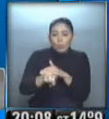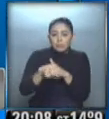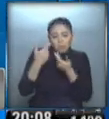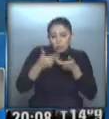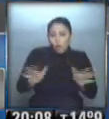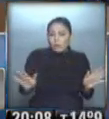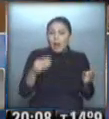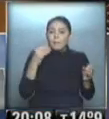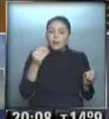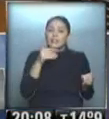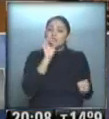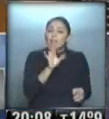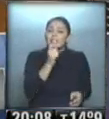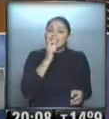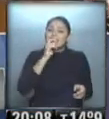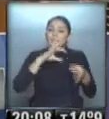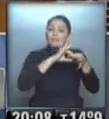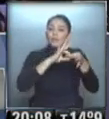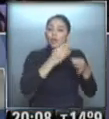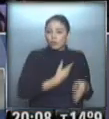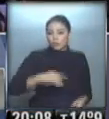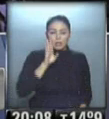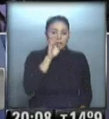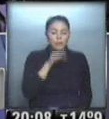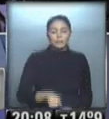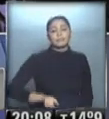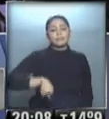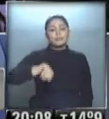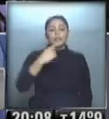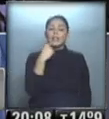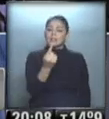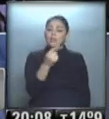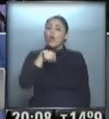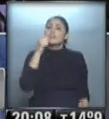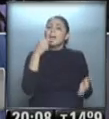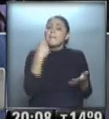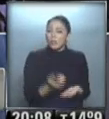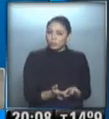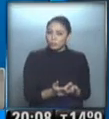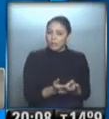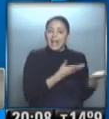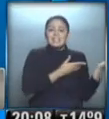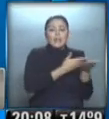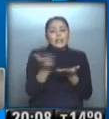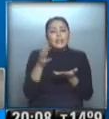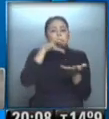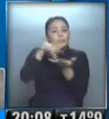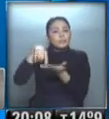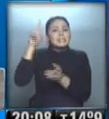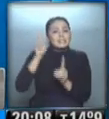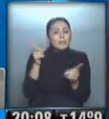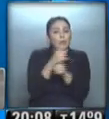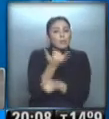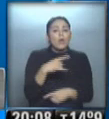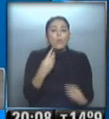Estado nacional. A partir de esta situación planteada en el Congreso de los Estados Unidos, otra de las preguntas, ¿qué organismos y servicios se ven afectados, Pedro?